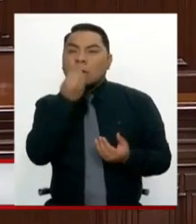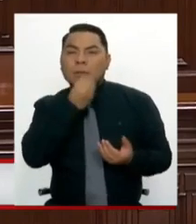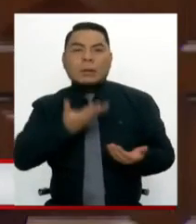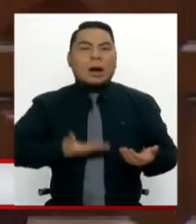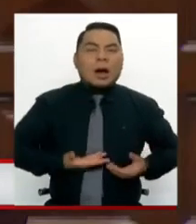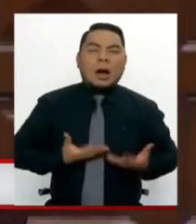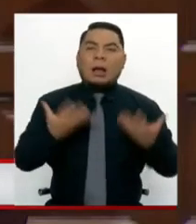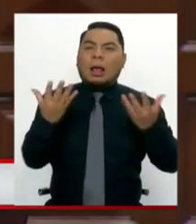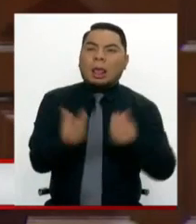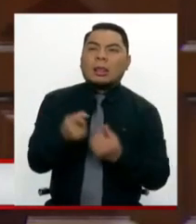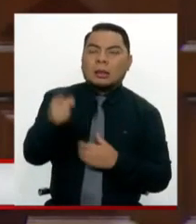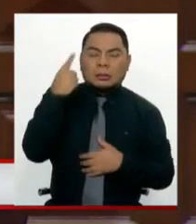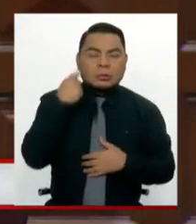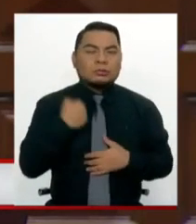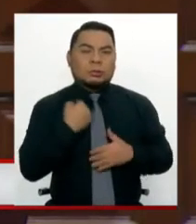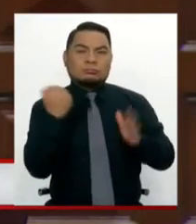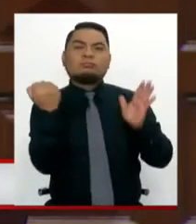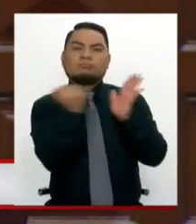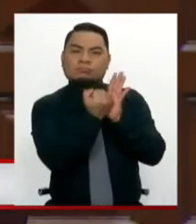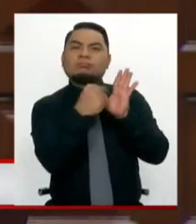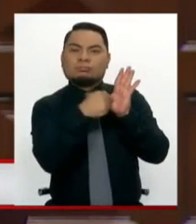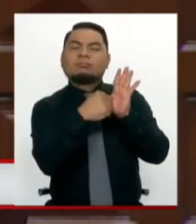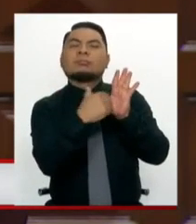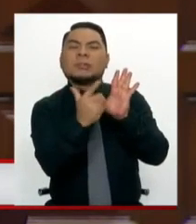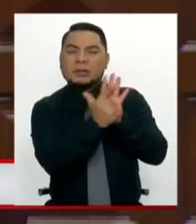nutricional, mediante el Decreto Legislativo